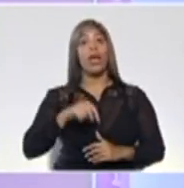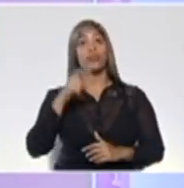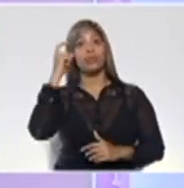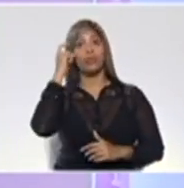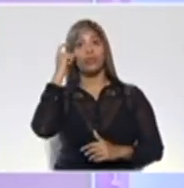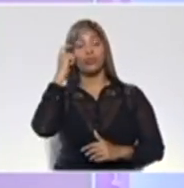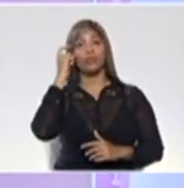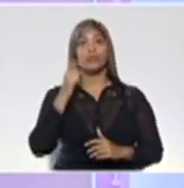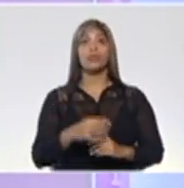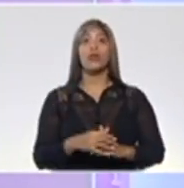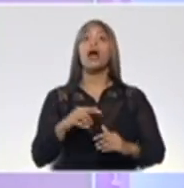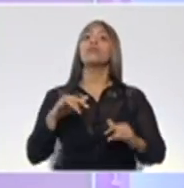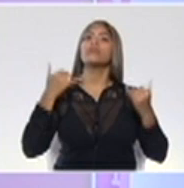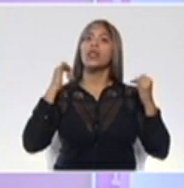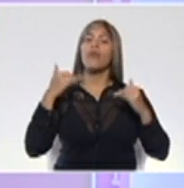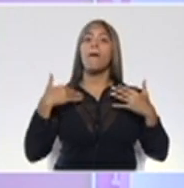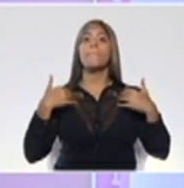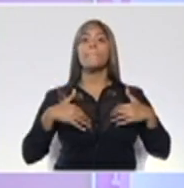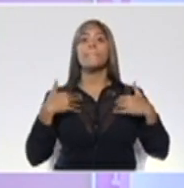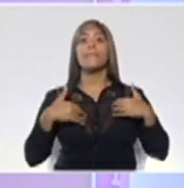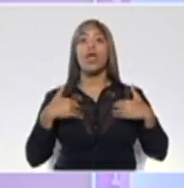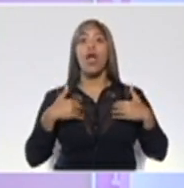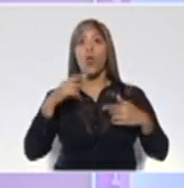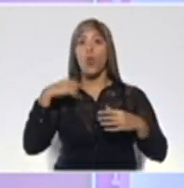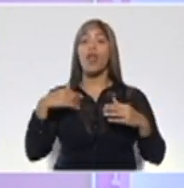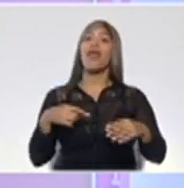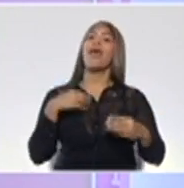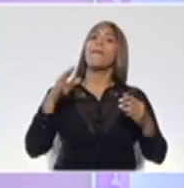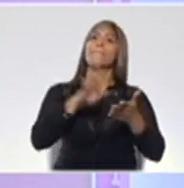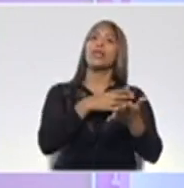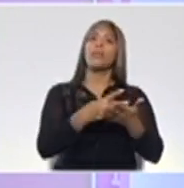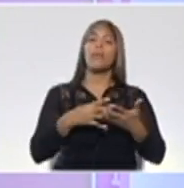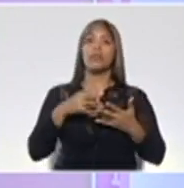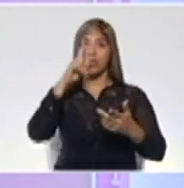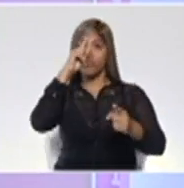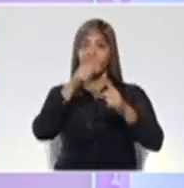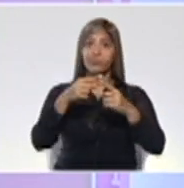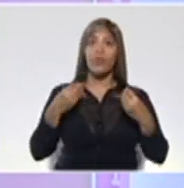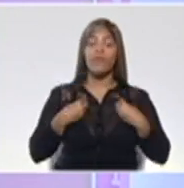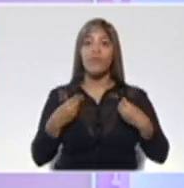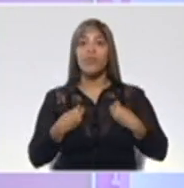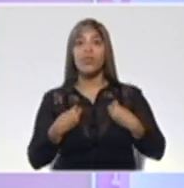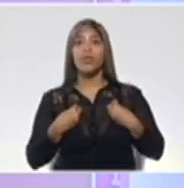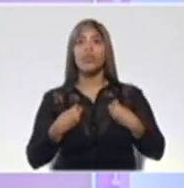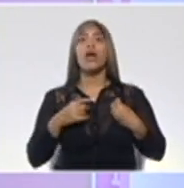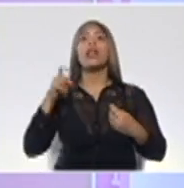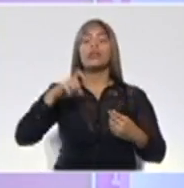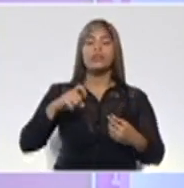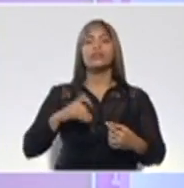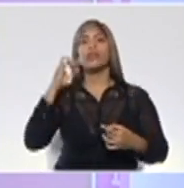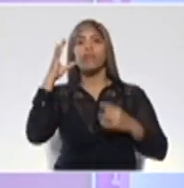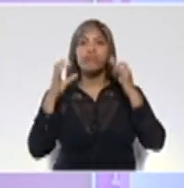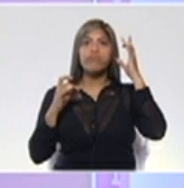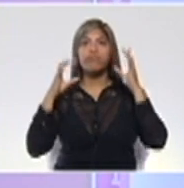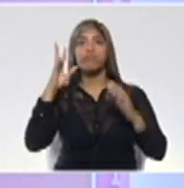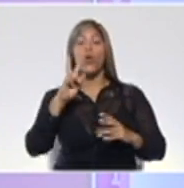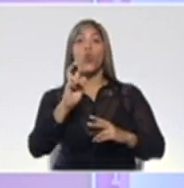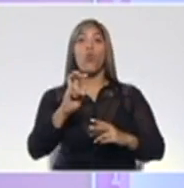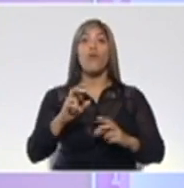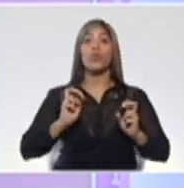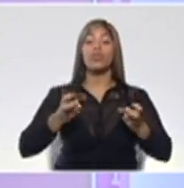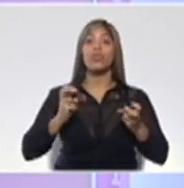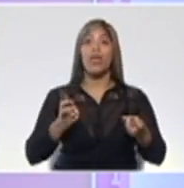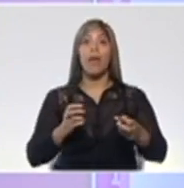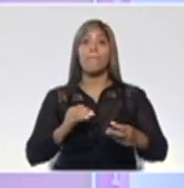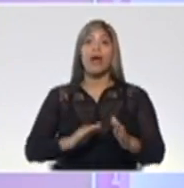lo celebramos hoy miércoles de Matemática para la Vida, porque sabemos que vamos a necesitar de creatividad e innovación para avanzar en los